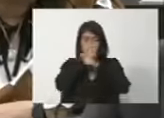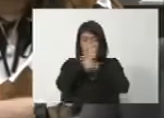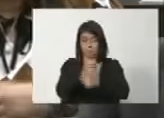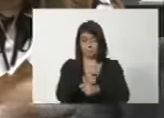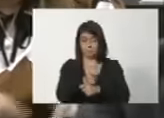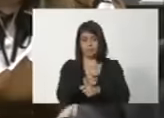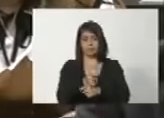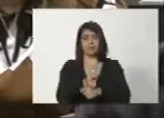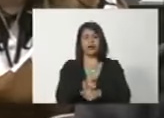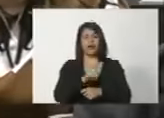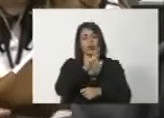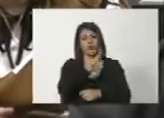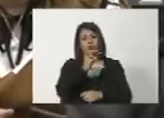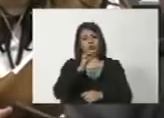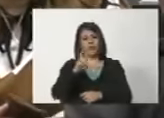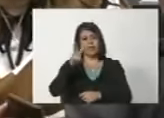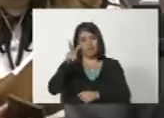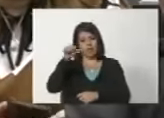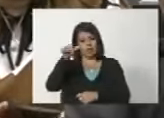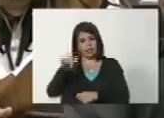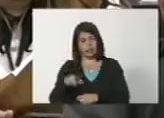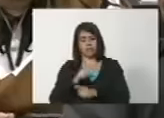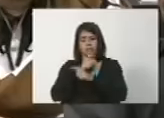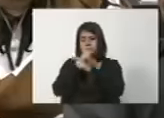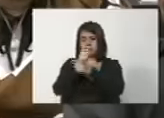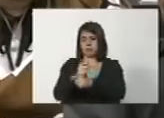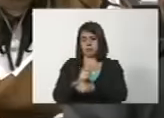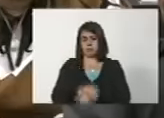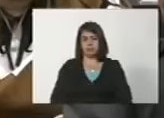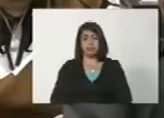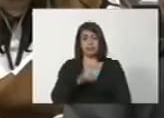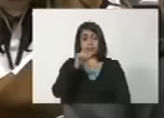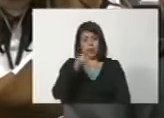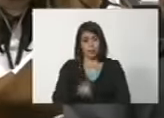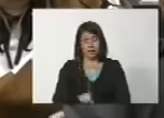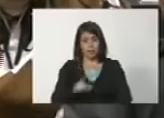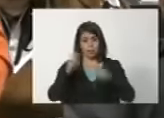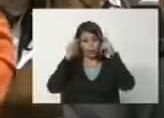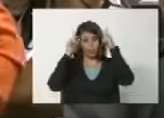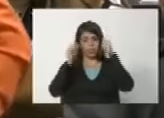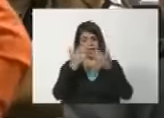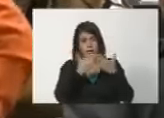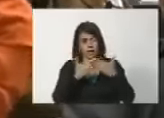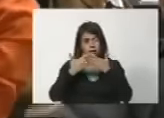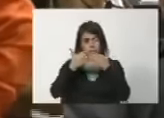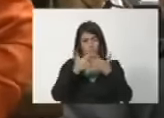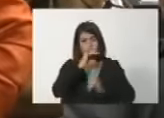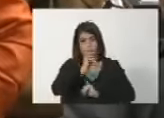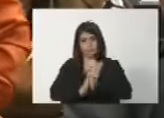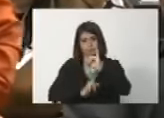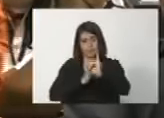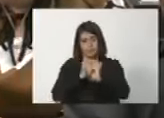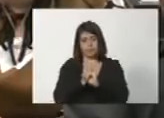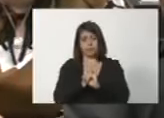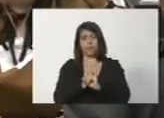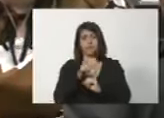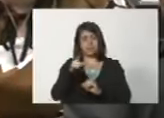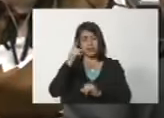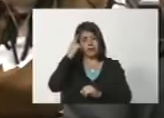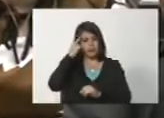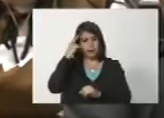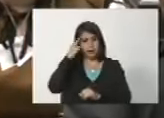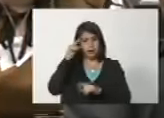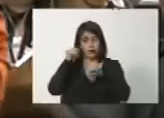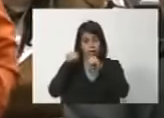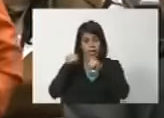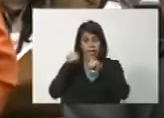egresada de la Casa que Vence las Sombras de la Universidad Central de Venezuela en la carrera de estudios internacionales, así que sabemos